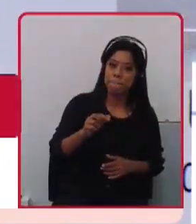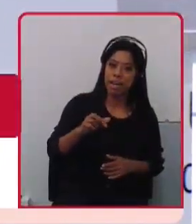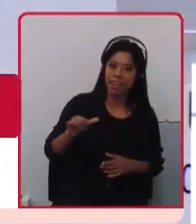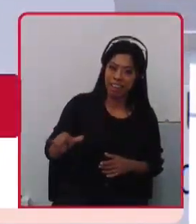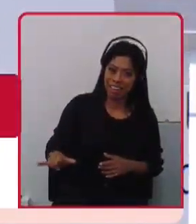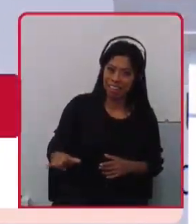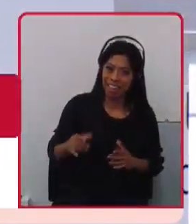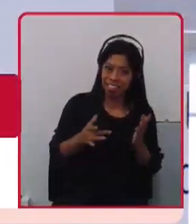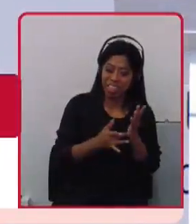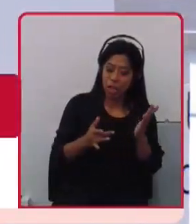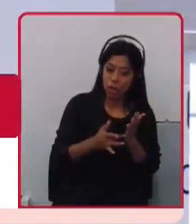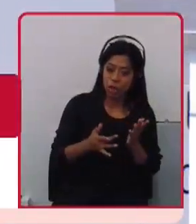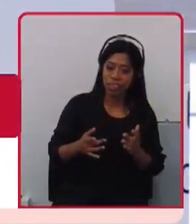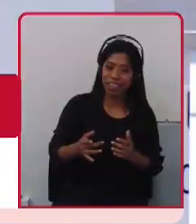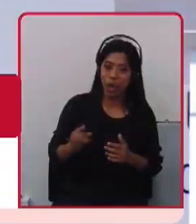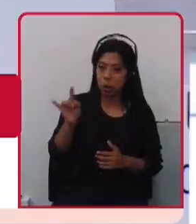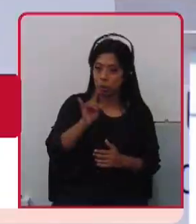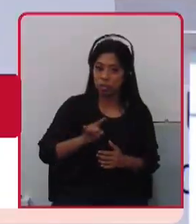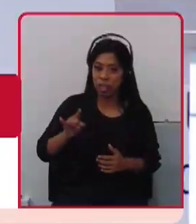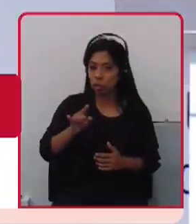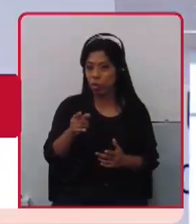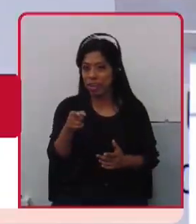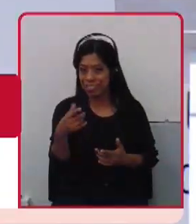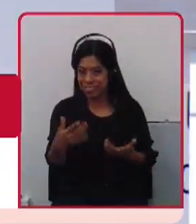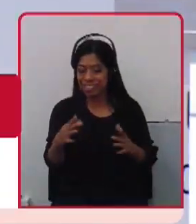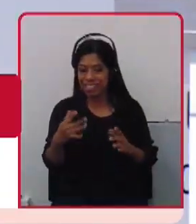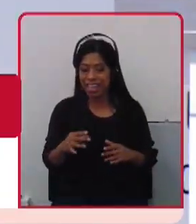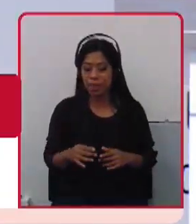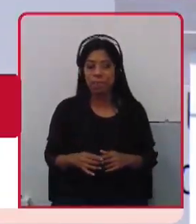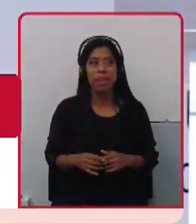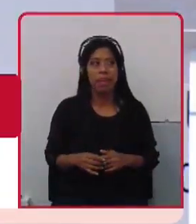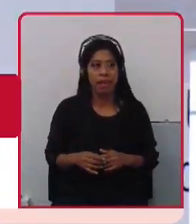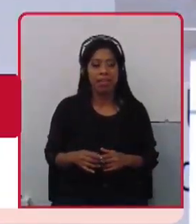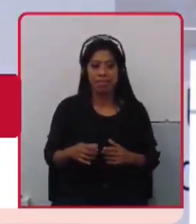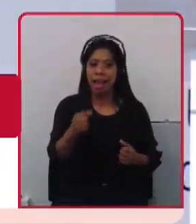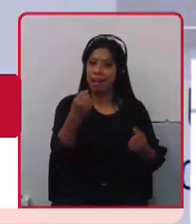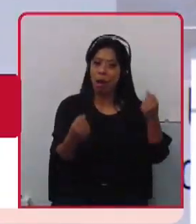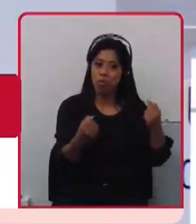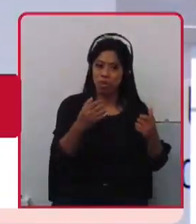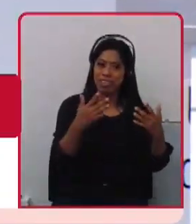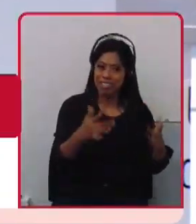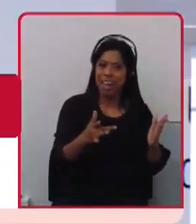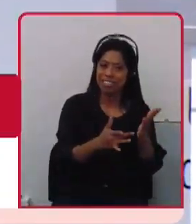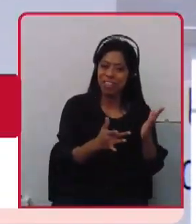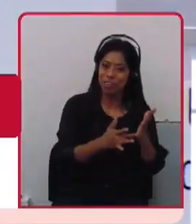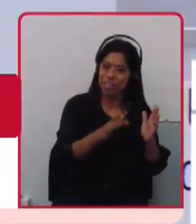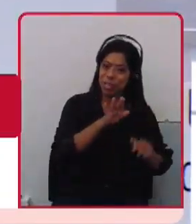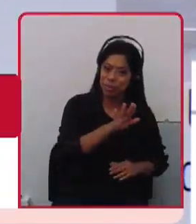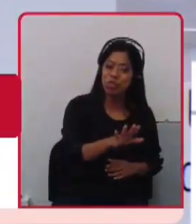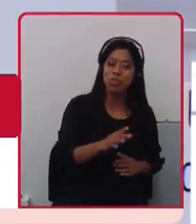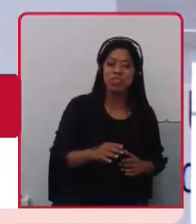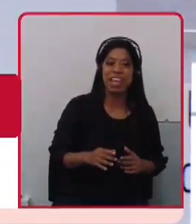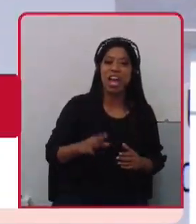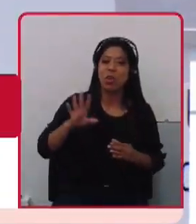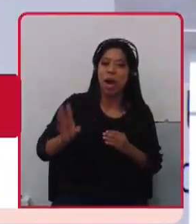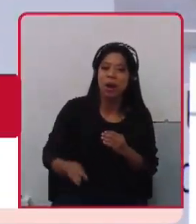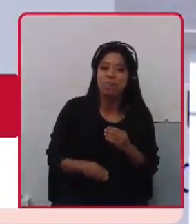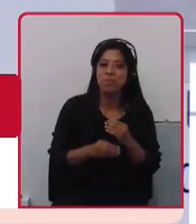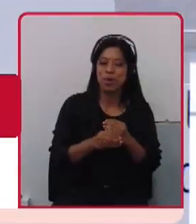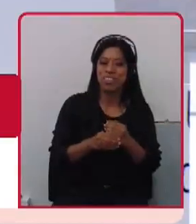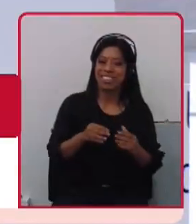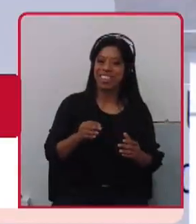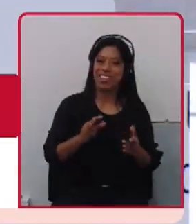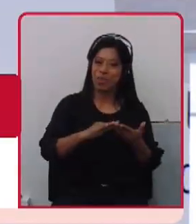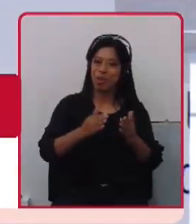una tecnología ya existente en los camiones. Este ha sido un aporte para la